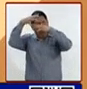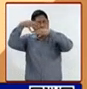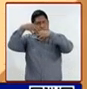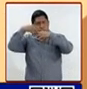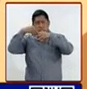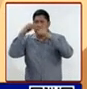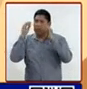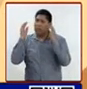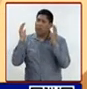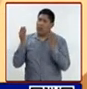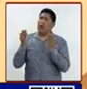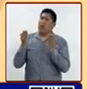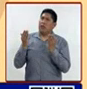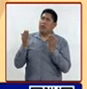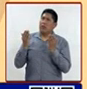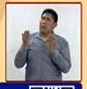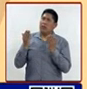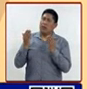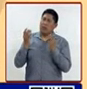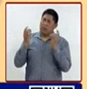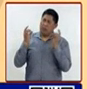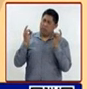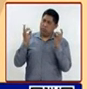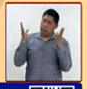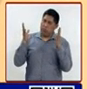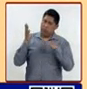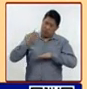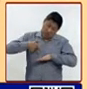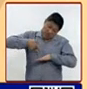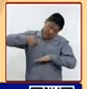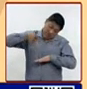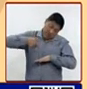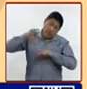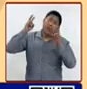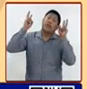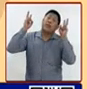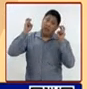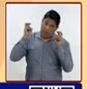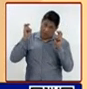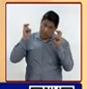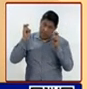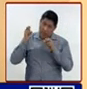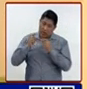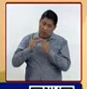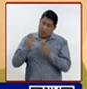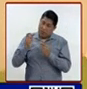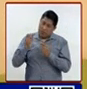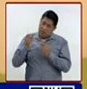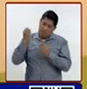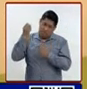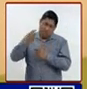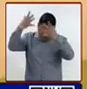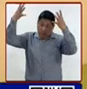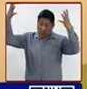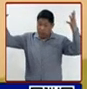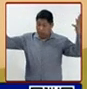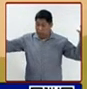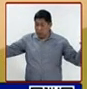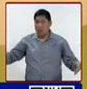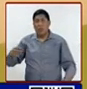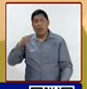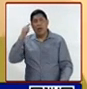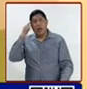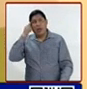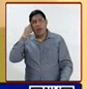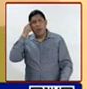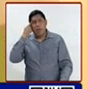el techo, como si hubiera, alguien hubiera venido a disparar. Pero esto es porque la dinamita ha ocasionado esto. Ocasionado eso. Pensamos